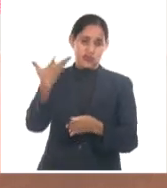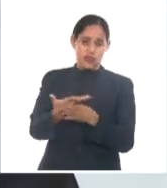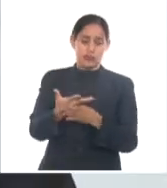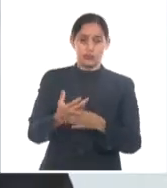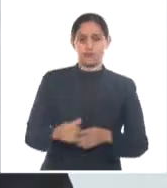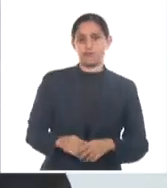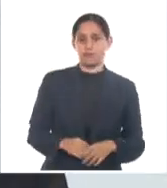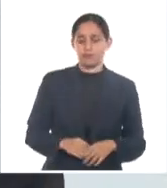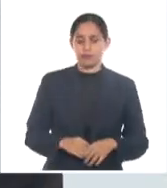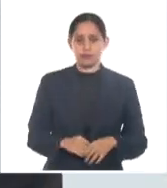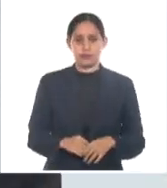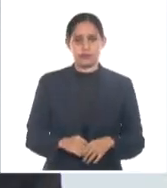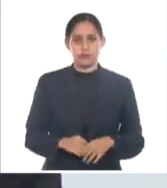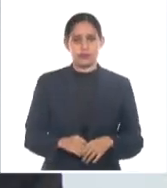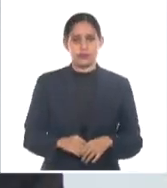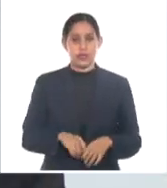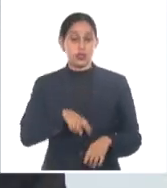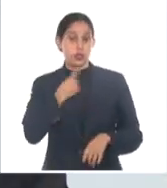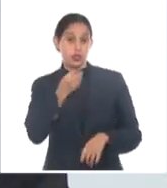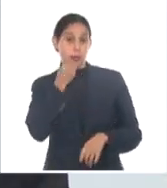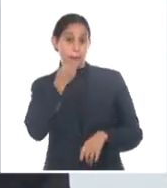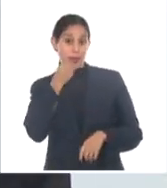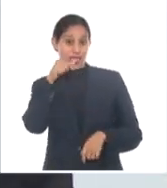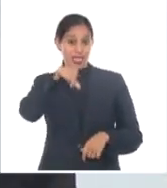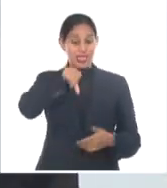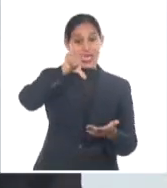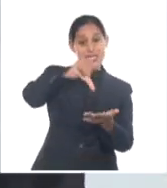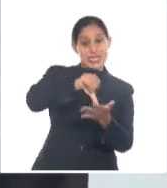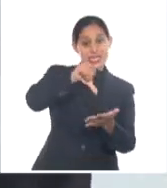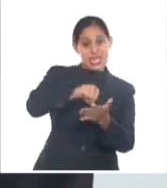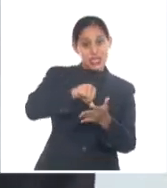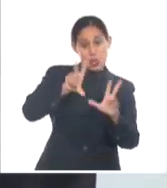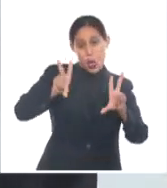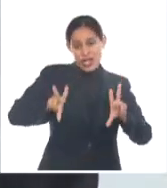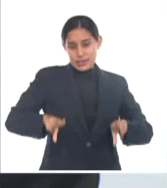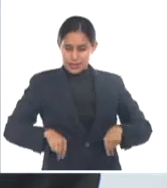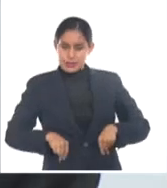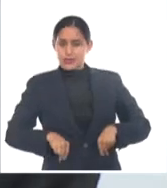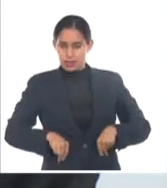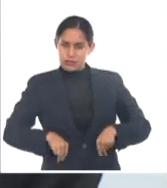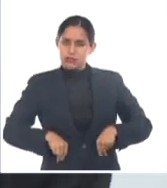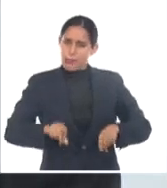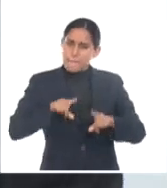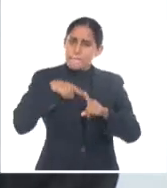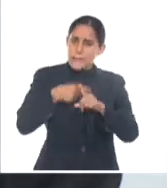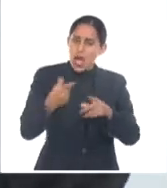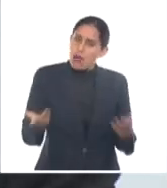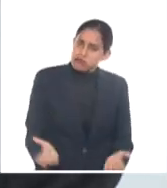Las posibilidades que este centro asume posibilitan a su vez